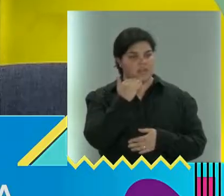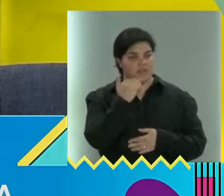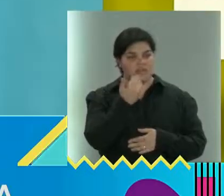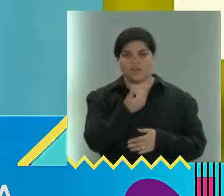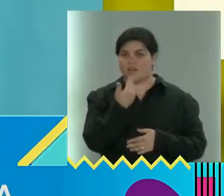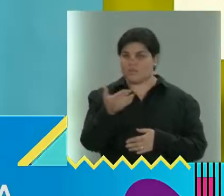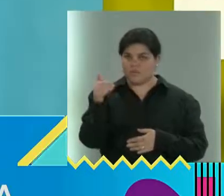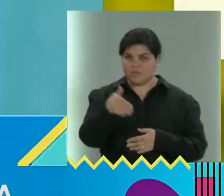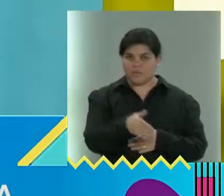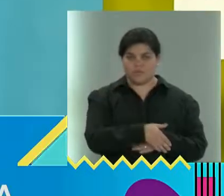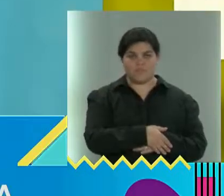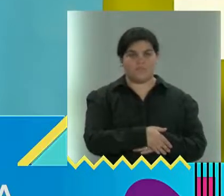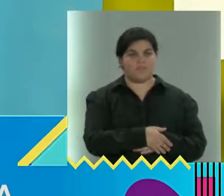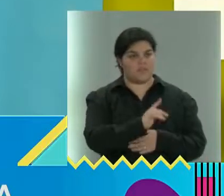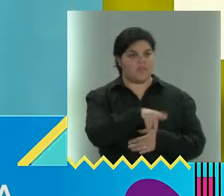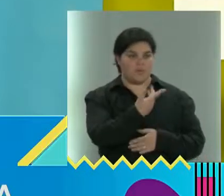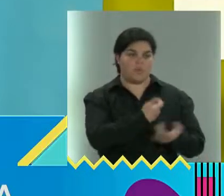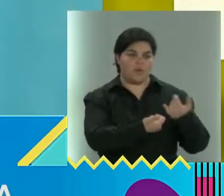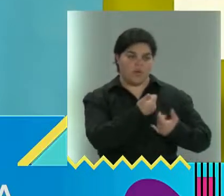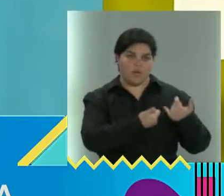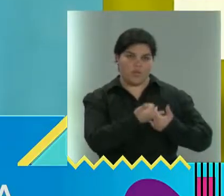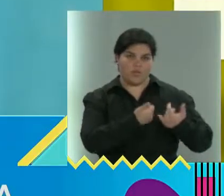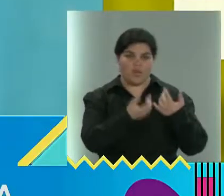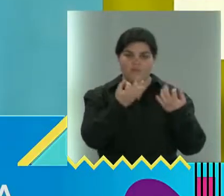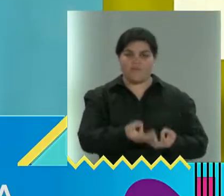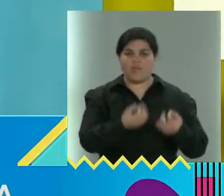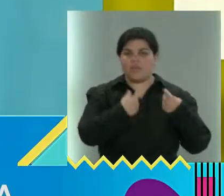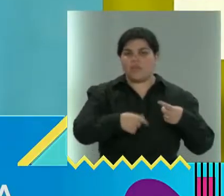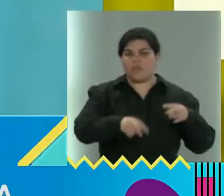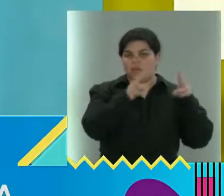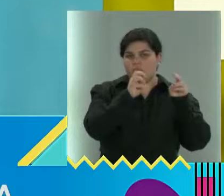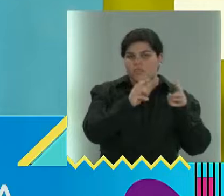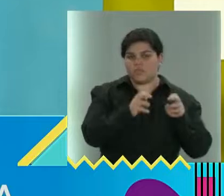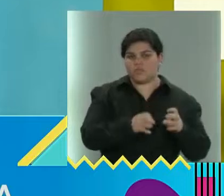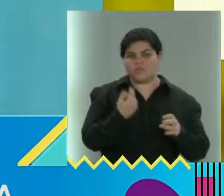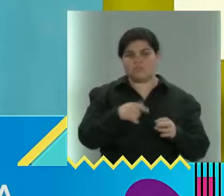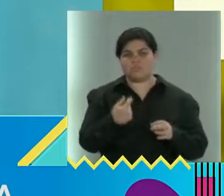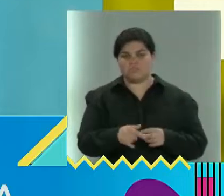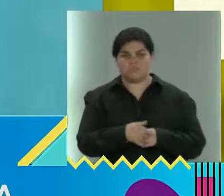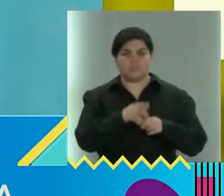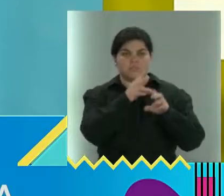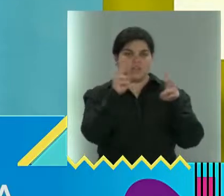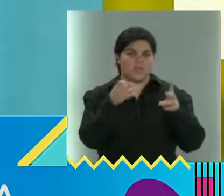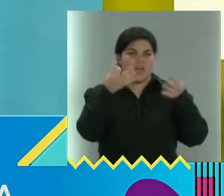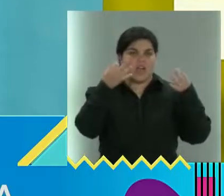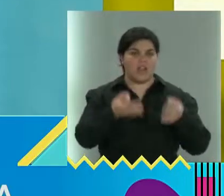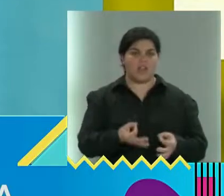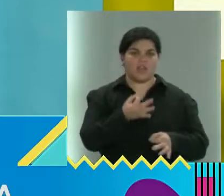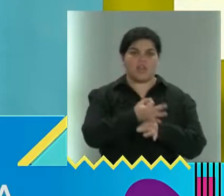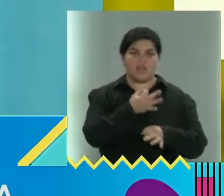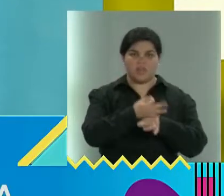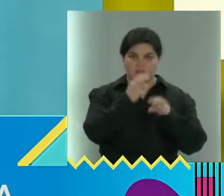por acompañarnos. En un ratito nos vas a contar, bueno, estas áreas de investigación acerca de la calidad educativa. Pero nos vamos a